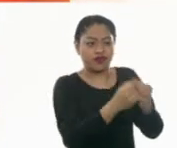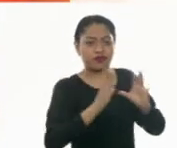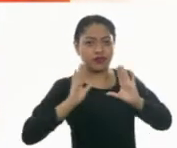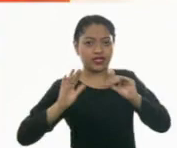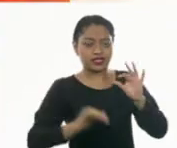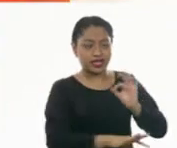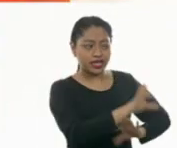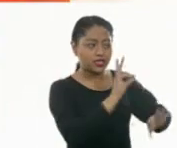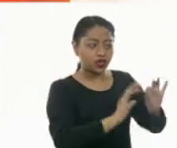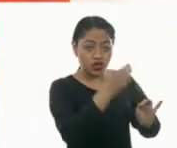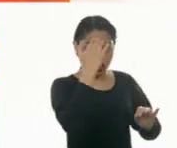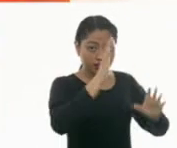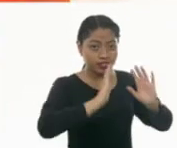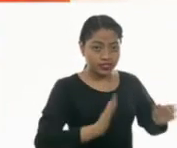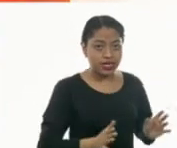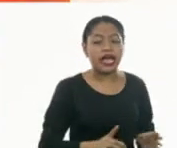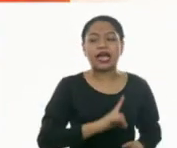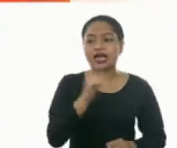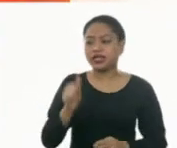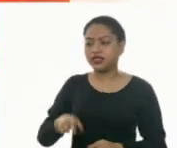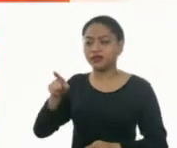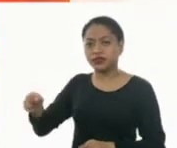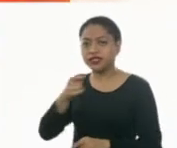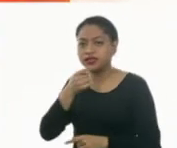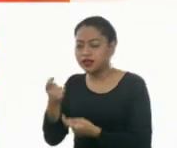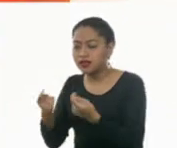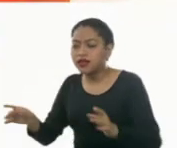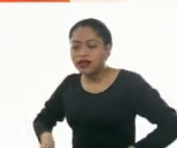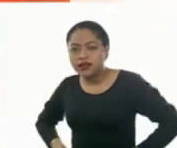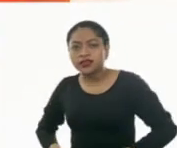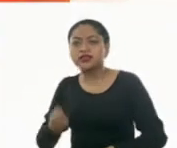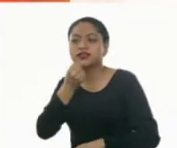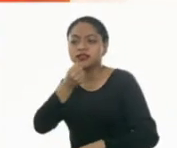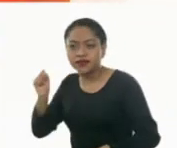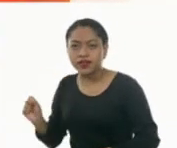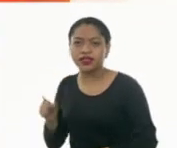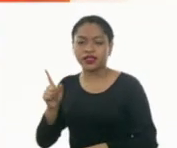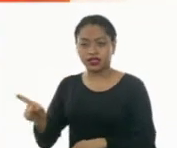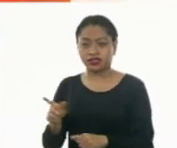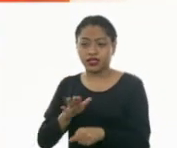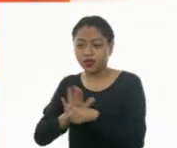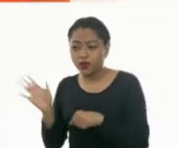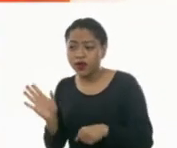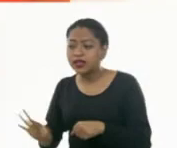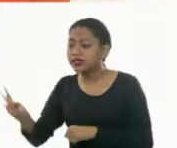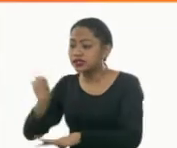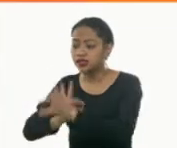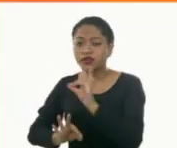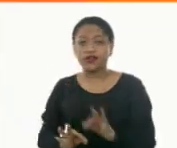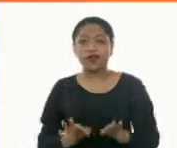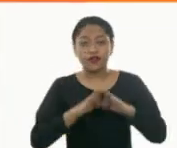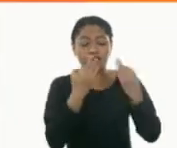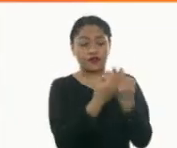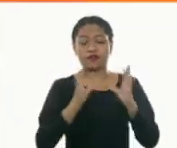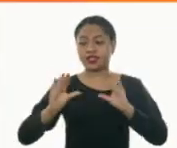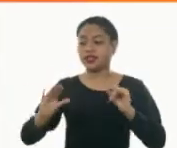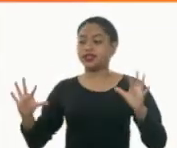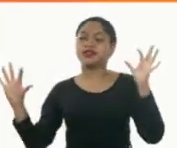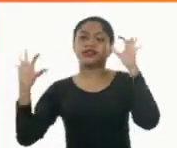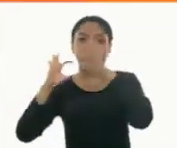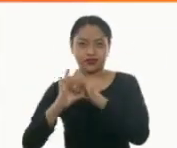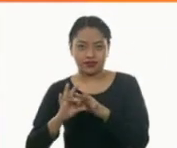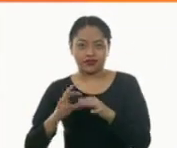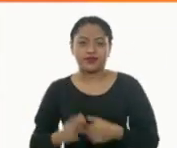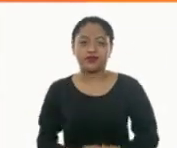puedas emplearlo. Claro. Y observa cuáles son las habilidades y fortalezas de tus alumnos y tus hijos. Muy bien, pues